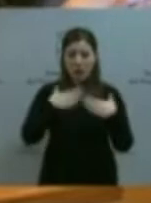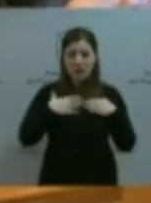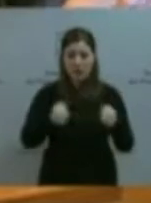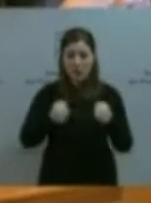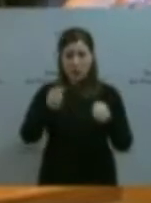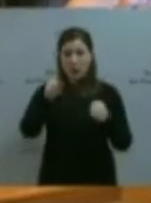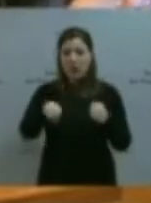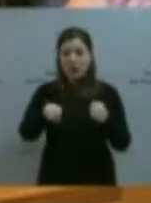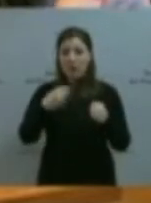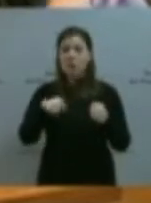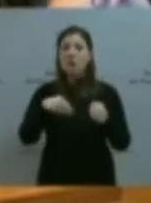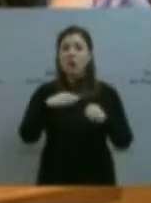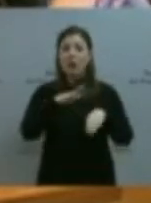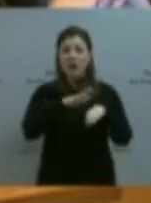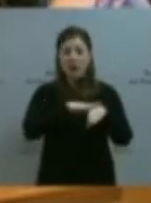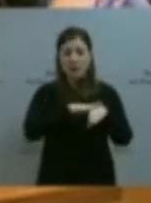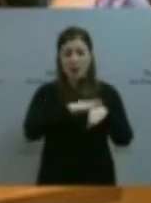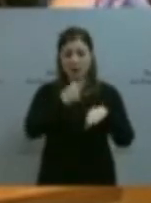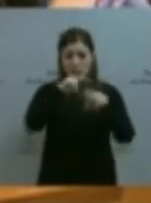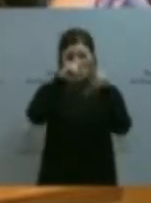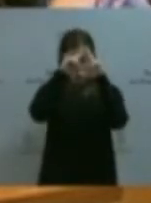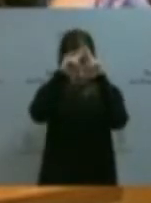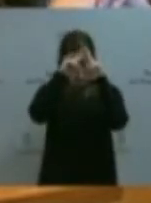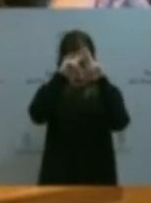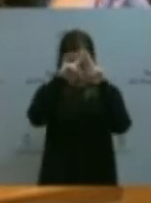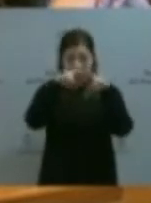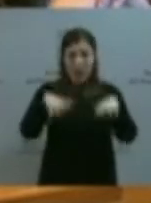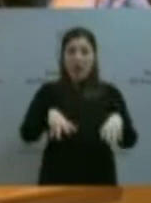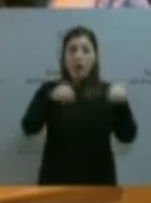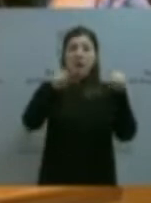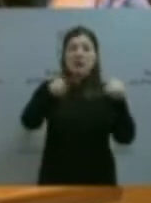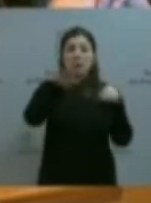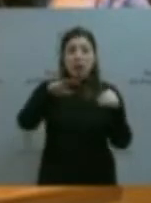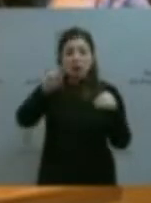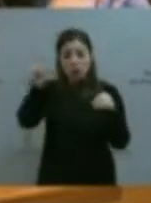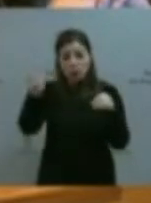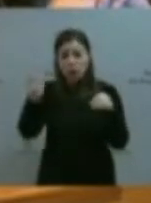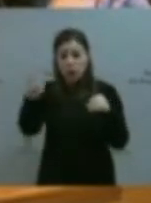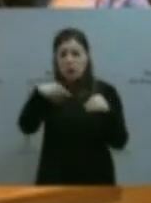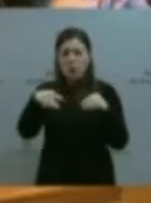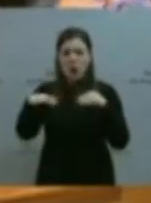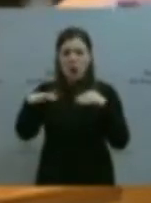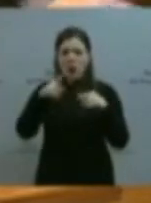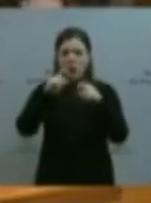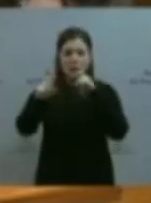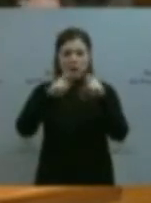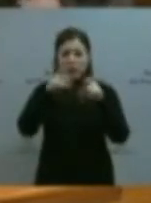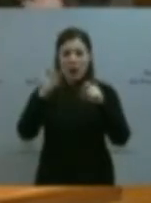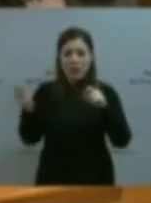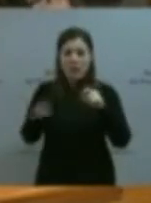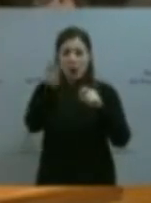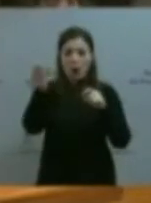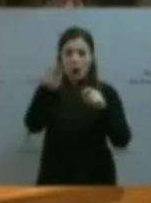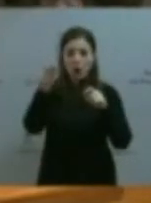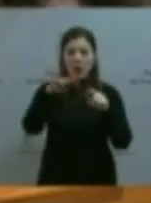áreas sanitarias que también se movilizan por defender condiciones justas de trabajo, por mejorar la sanidad pública, ¿no? Curioso mundo donde